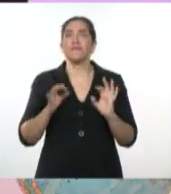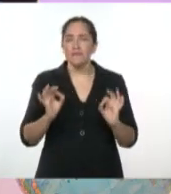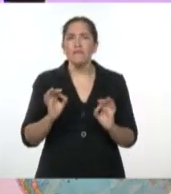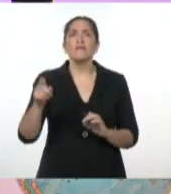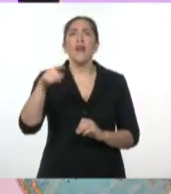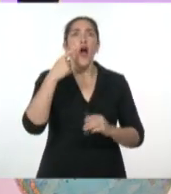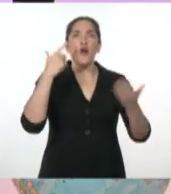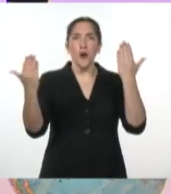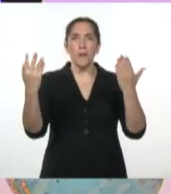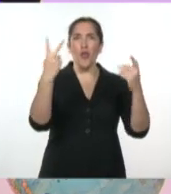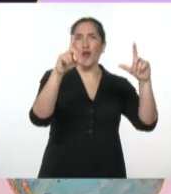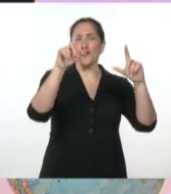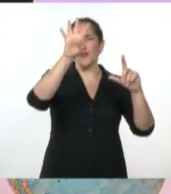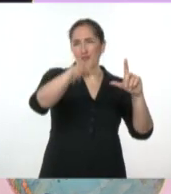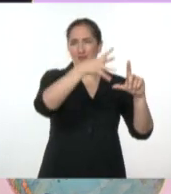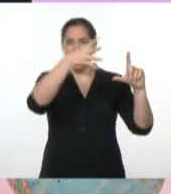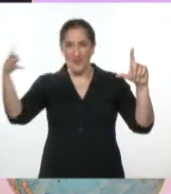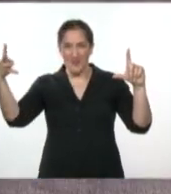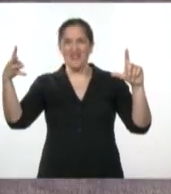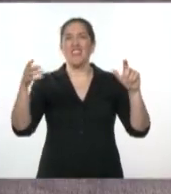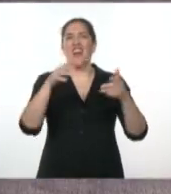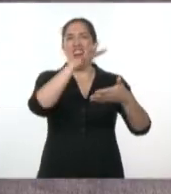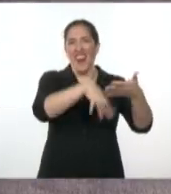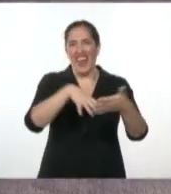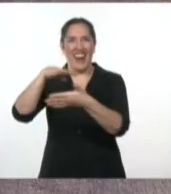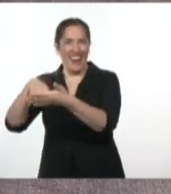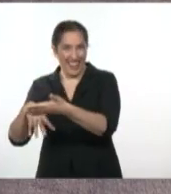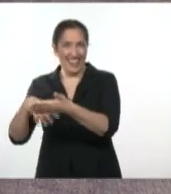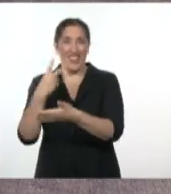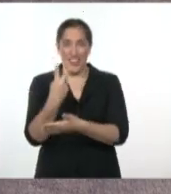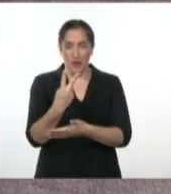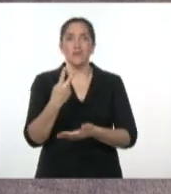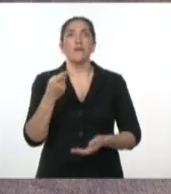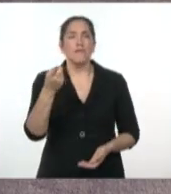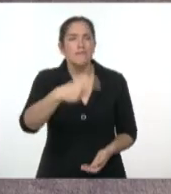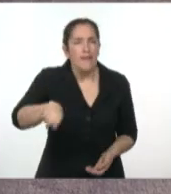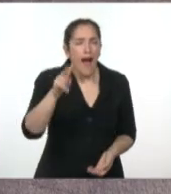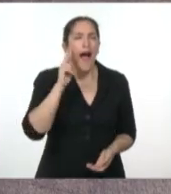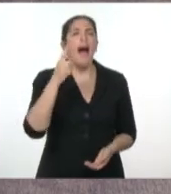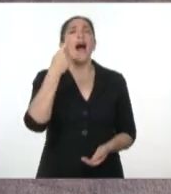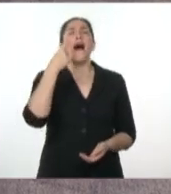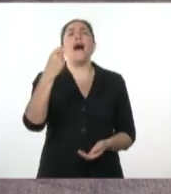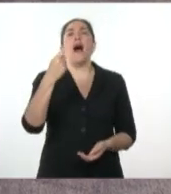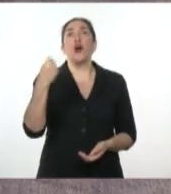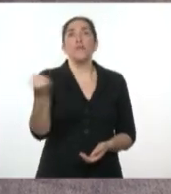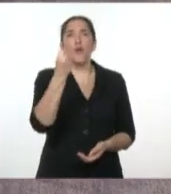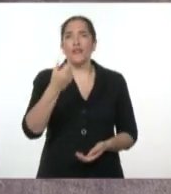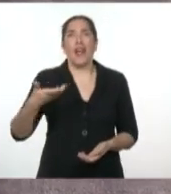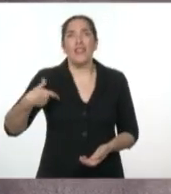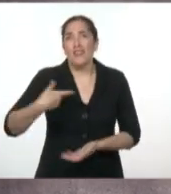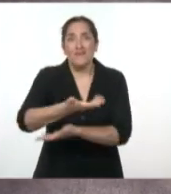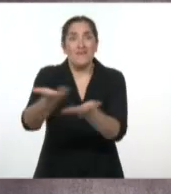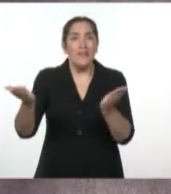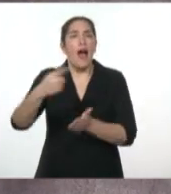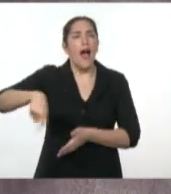que desarrollamos? Bueno, lo primero que vamos a ver es lo importante que es la argumentación dentro de la sociedad para que se